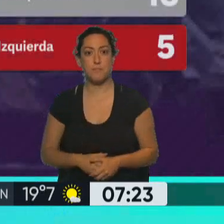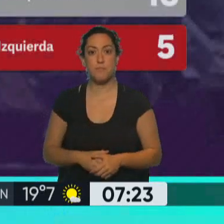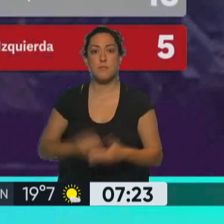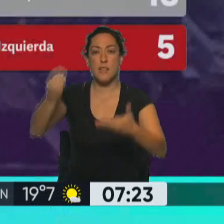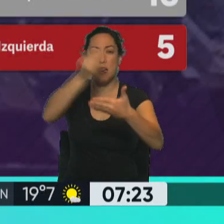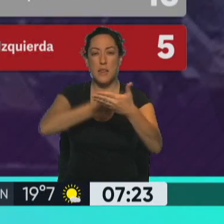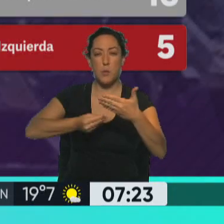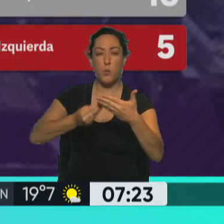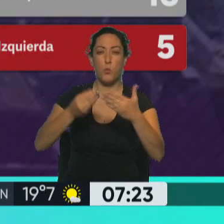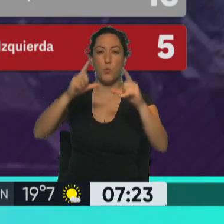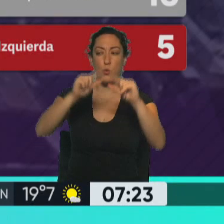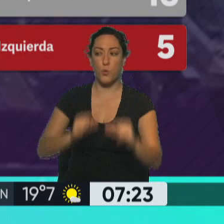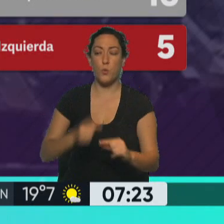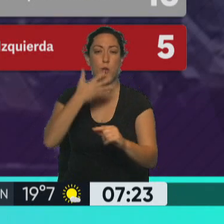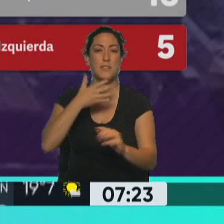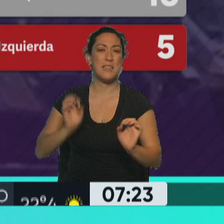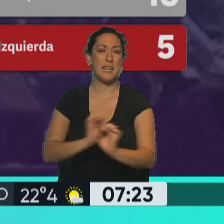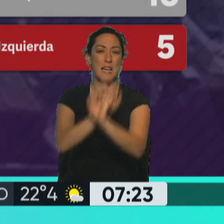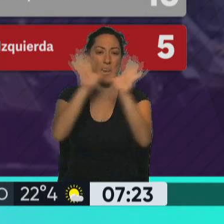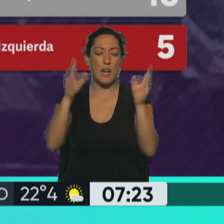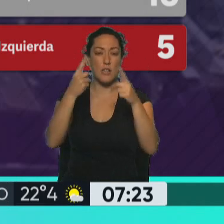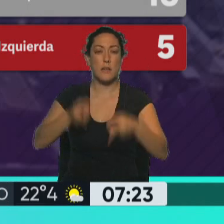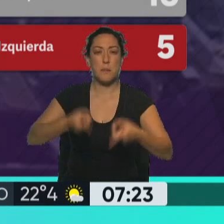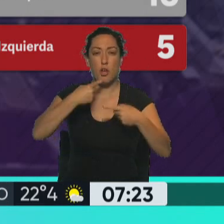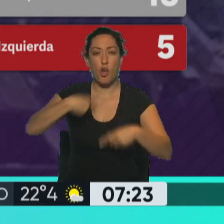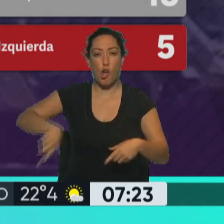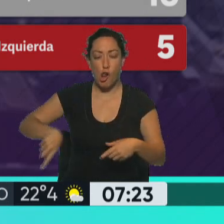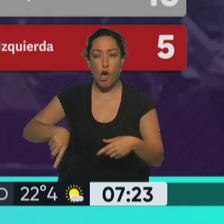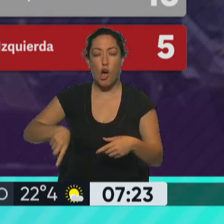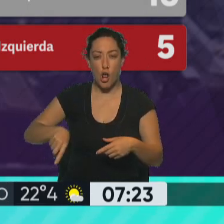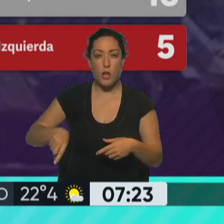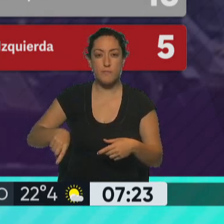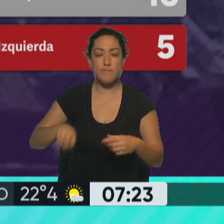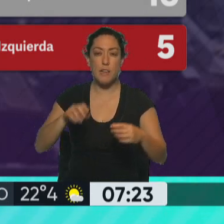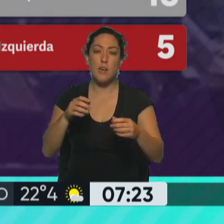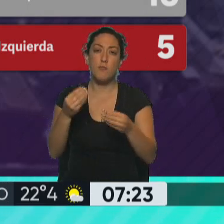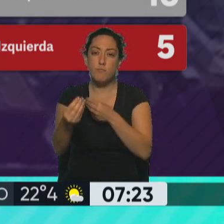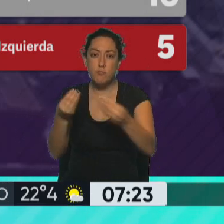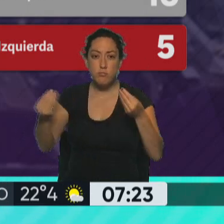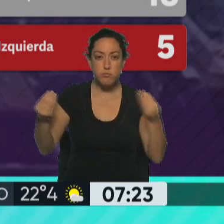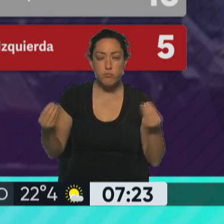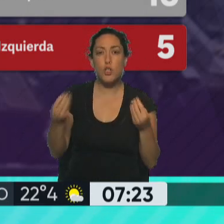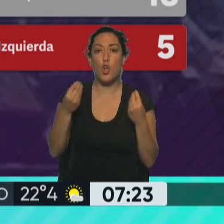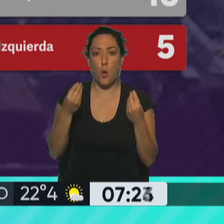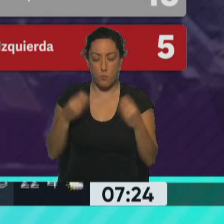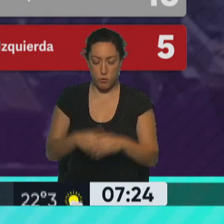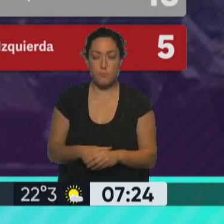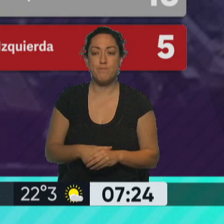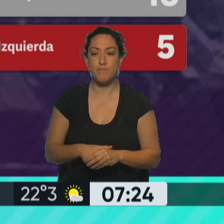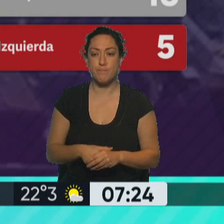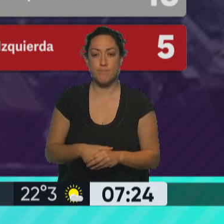entender con números y con colores también la con esta composición. disposición, por ejemplo, ¿no? Con esta disposición que